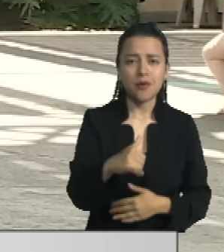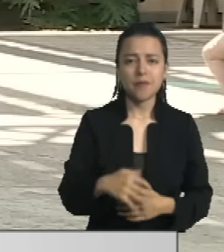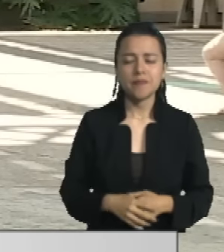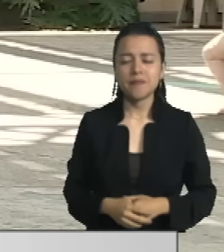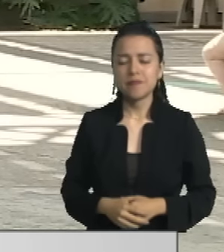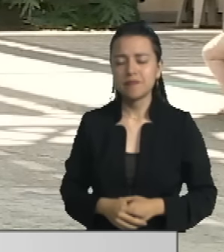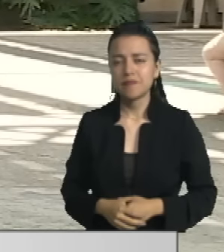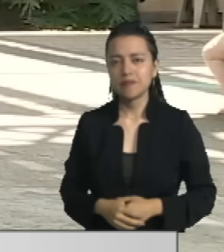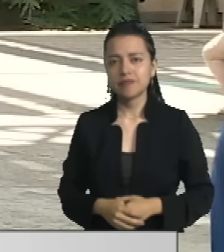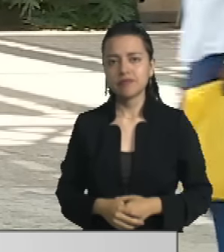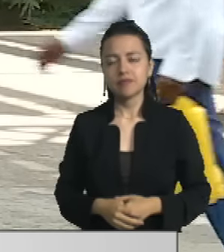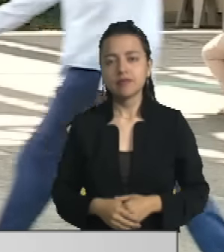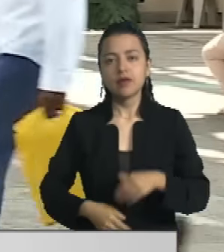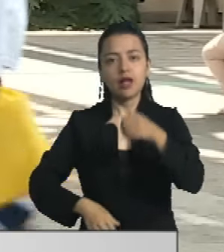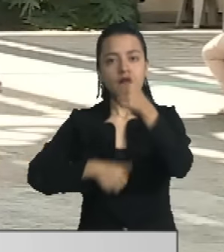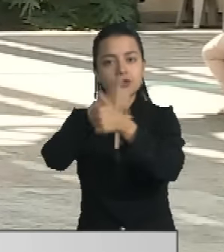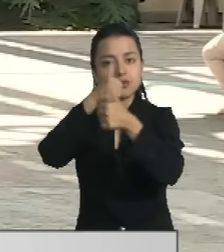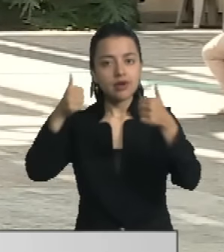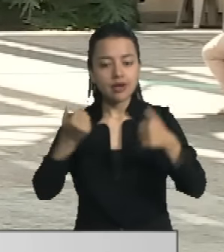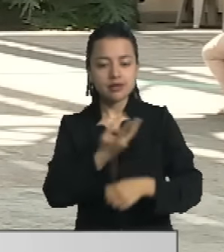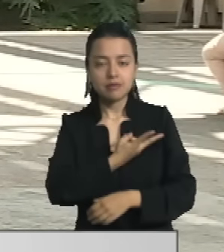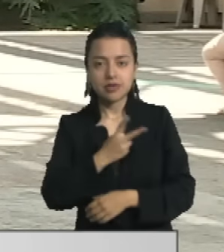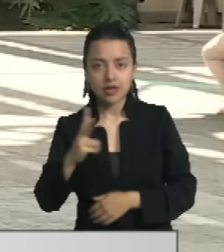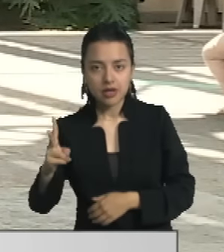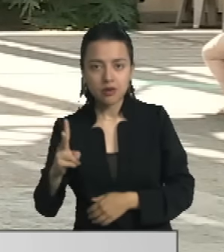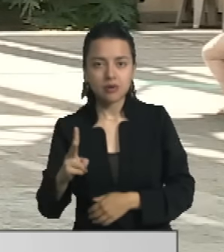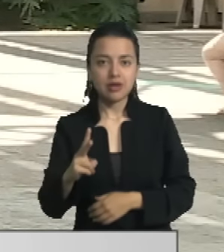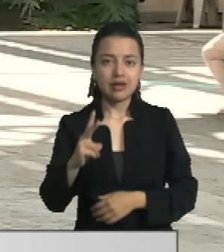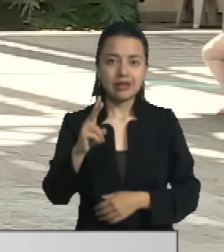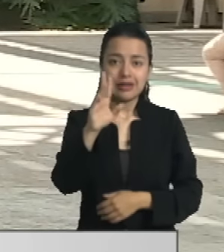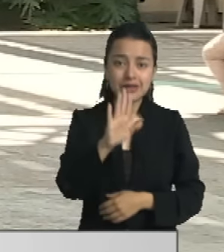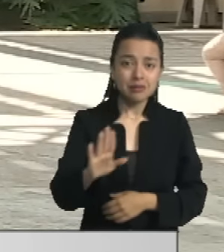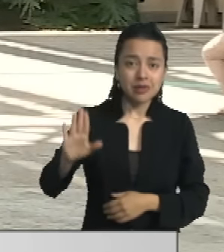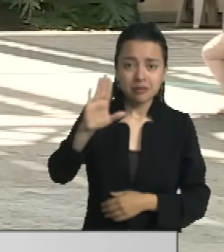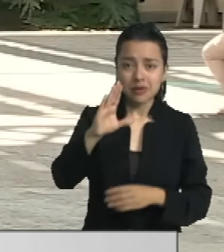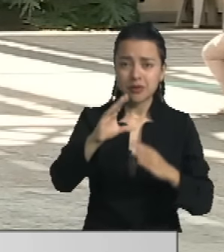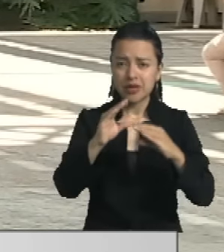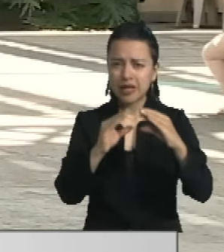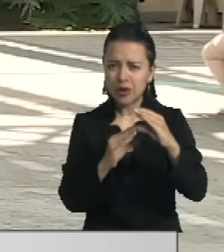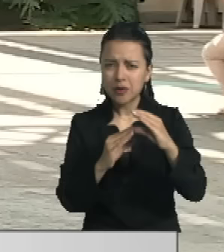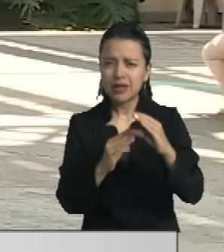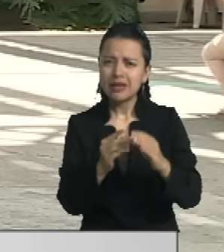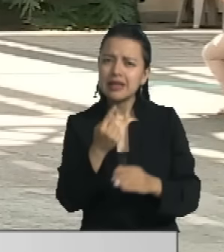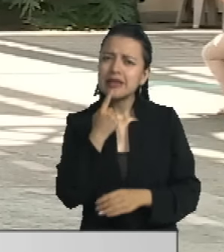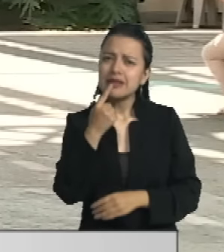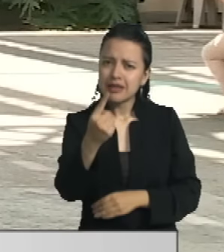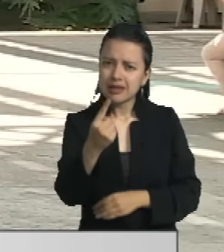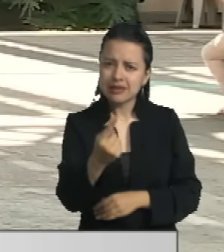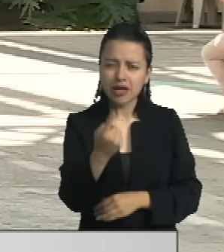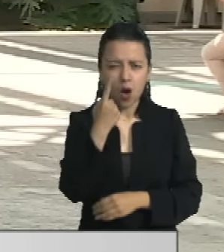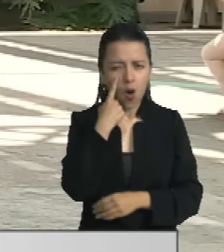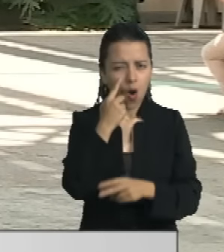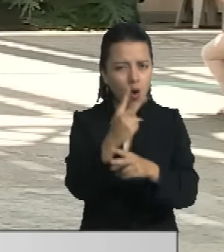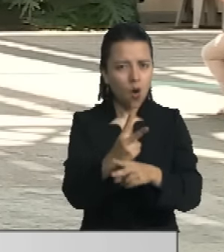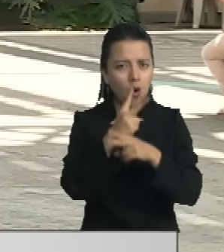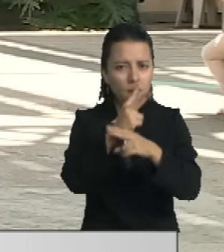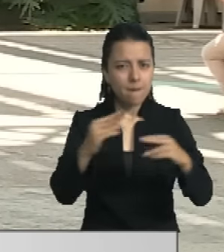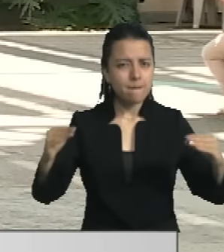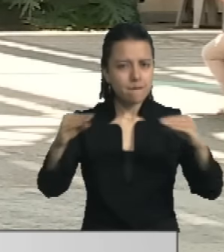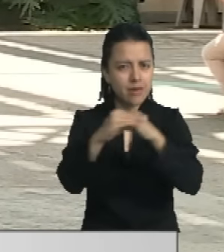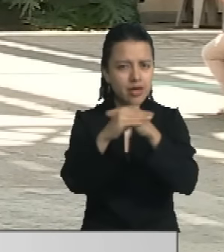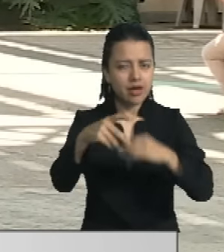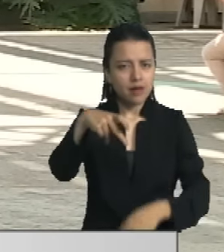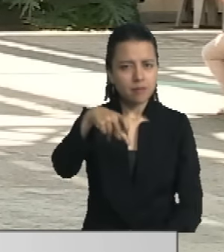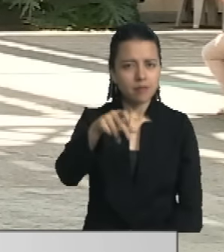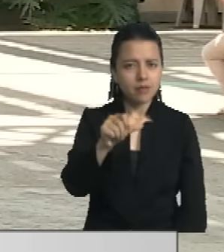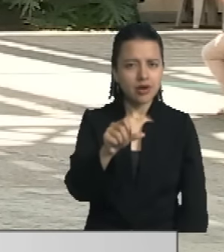esta hora las autoridades del Valle del cauca y del departamento del cauca alertan sobre alteraciones al orden público en la vía Panamericana recordemos que